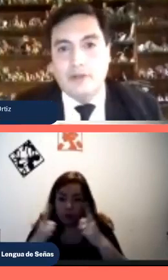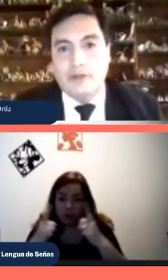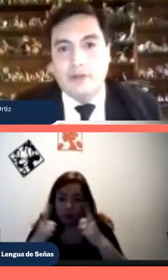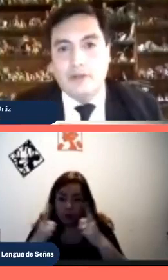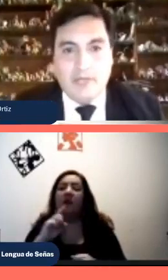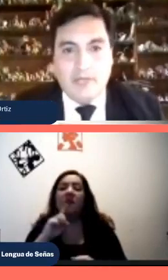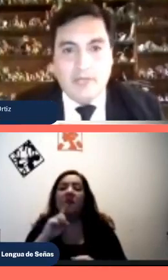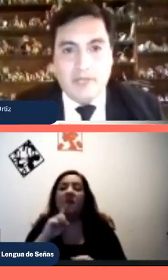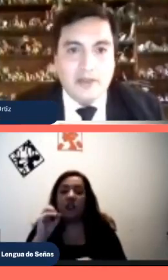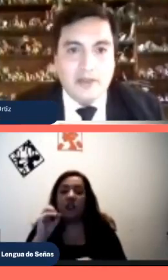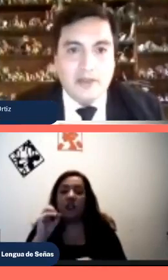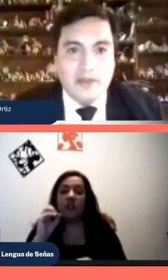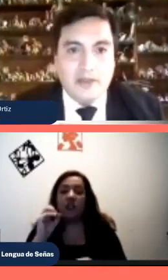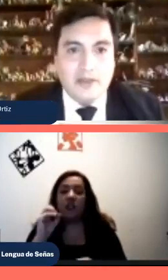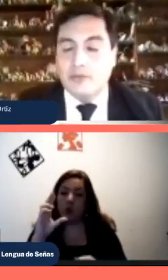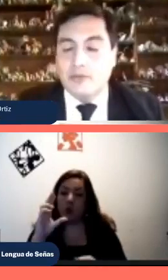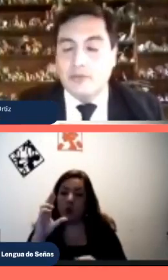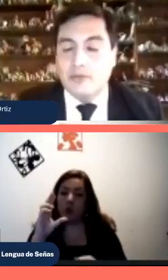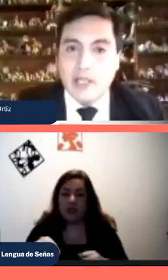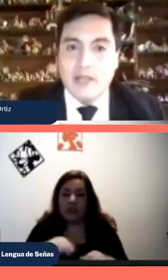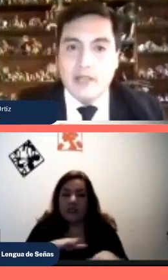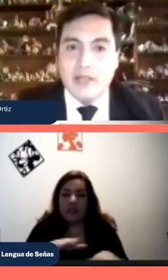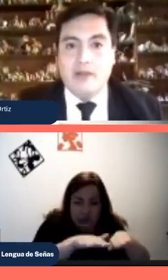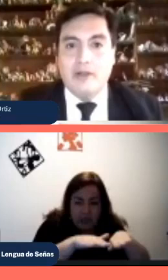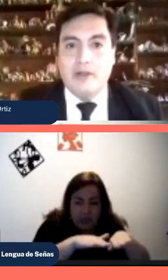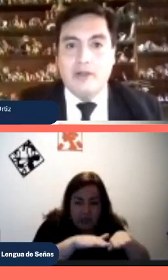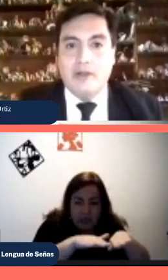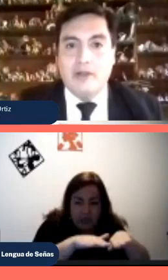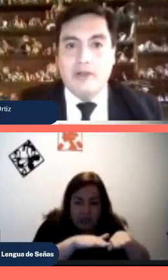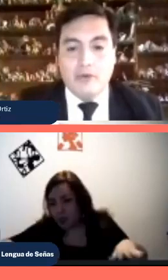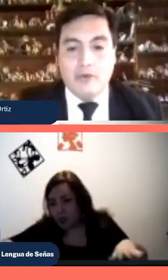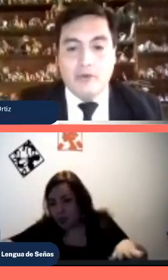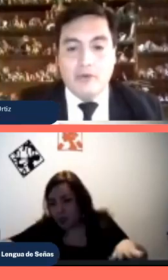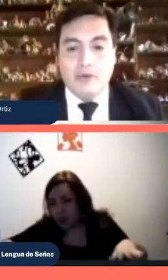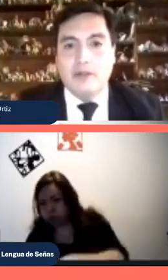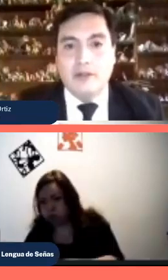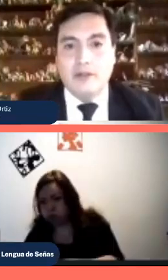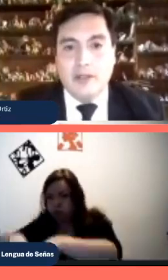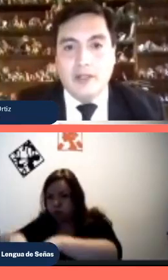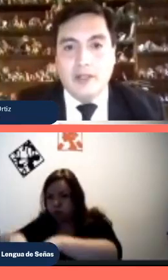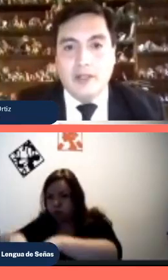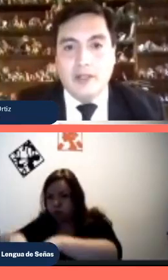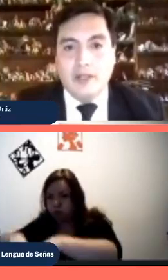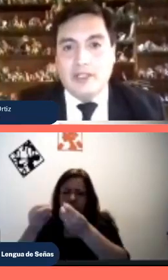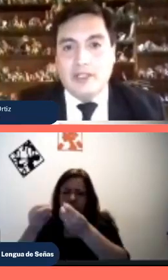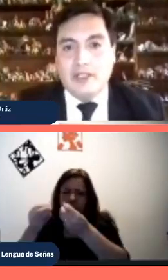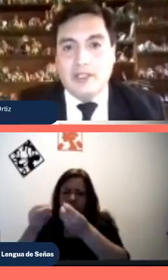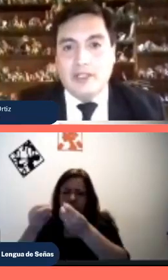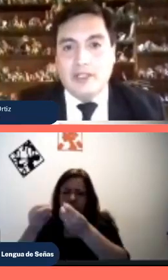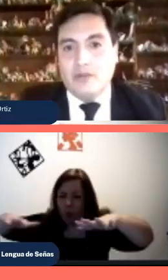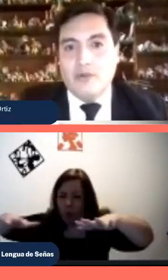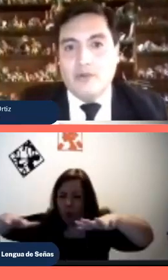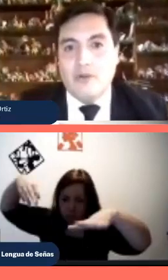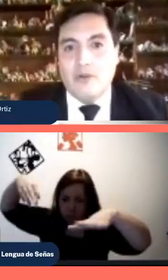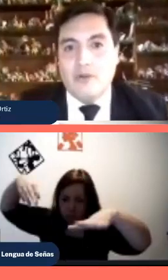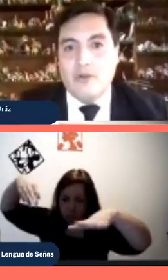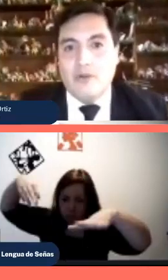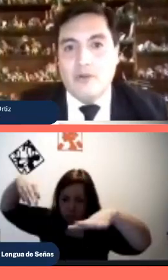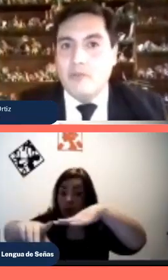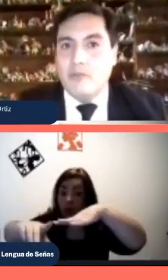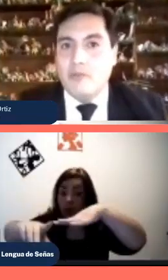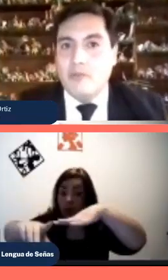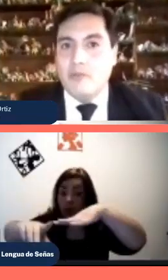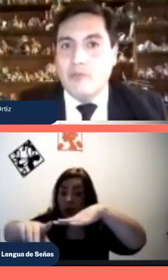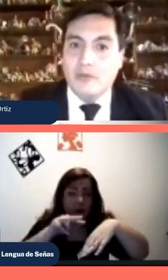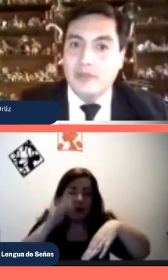reptiles marinos muy adaptados al modo acuático, De hecho, es tanto así que si uno lo ve, recuerda a